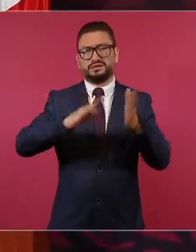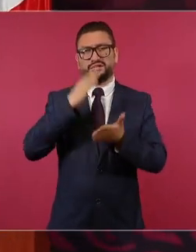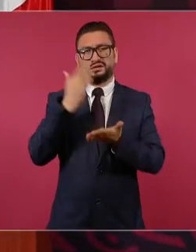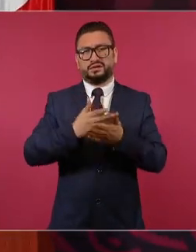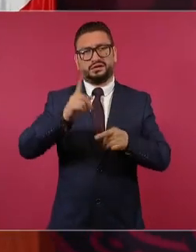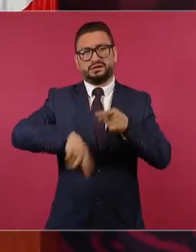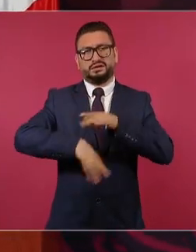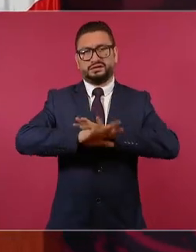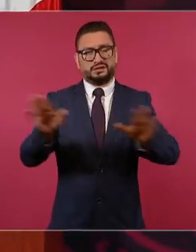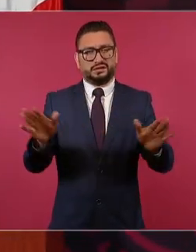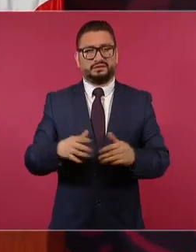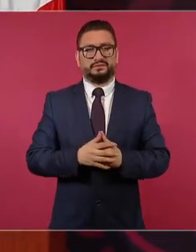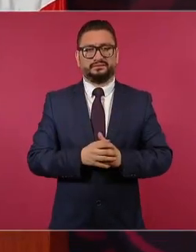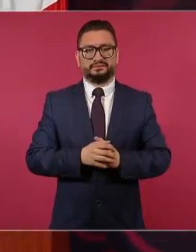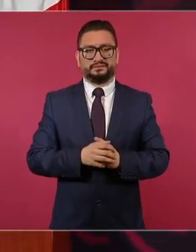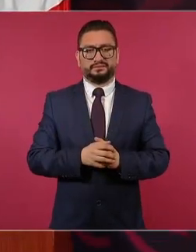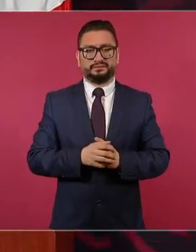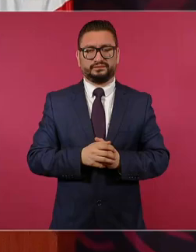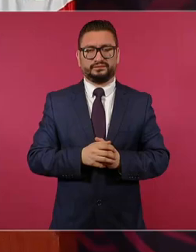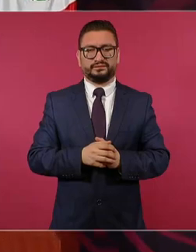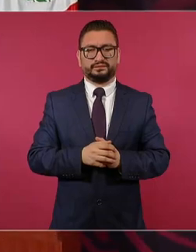sucede. Entonces,